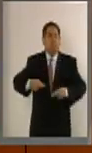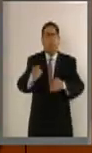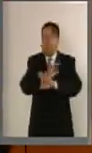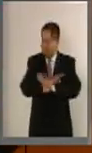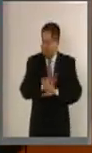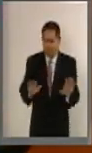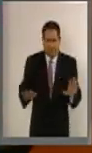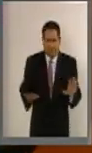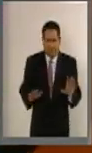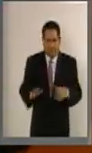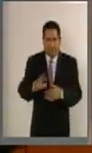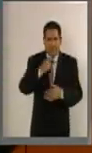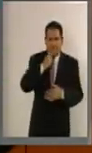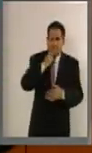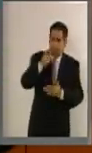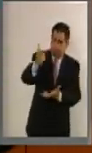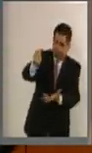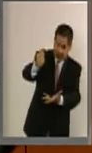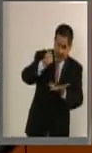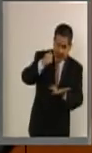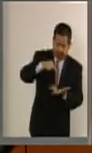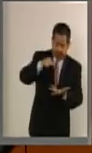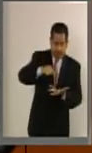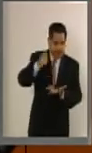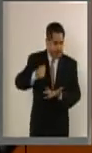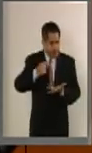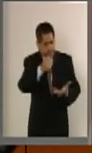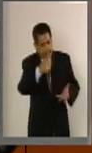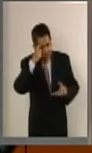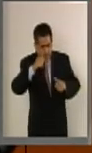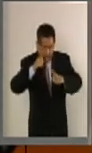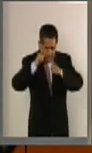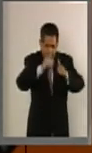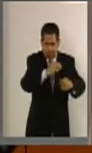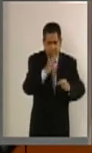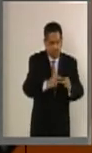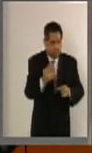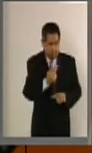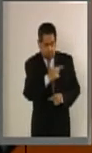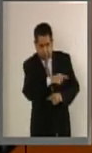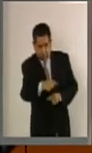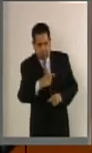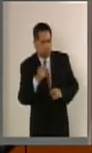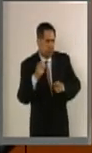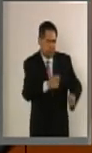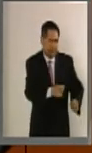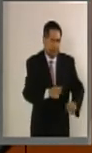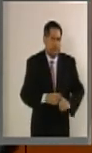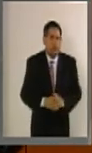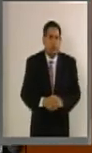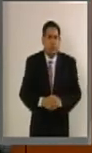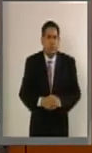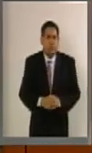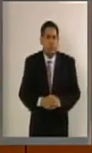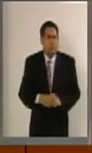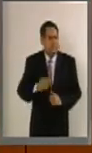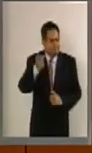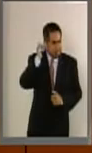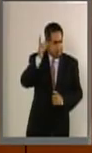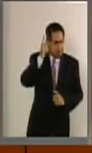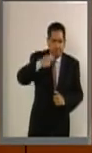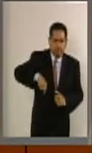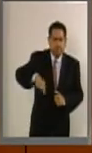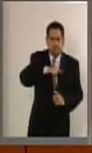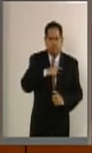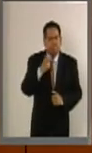haga uso del erario público para lo que verdaderamente se necesita. Hagamos, pues,